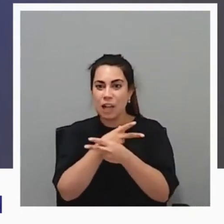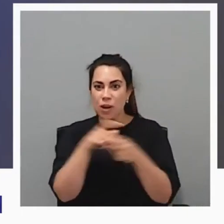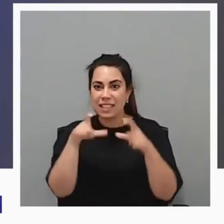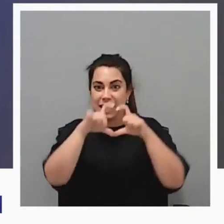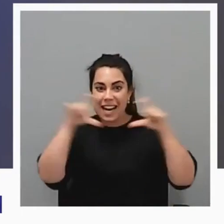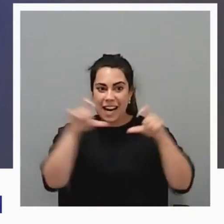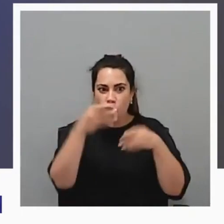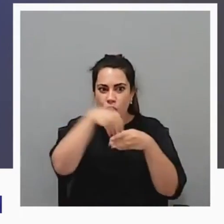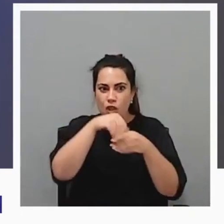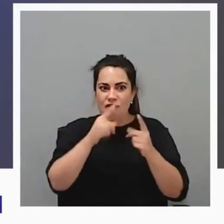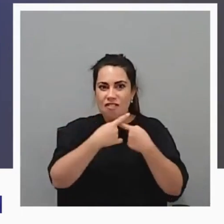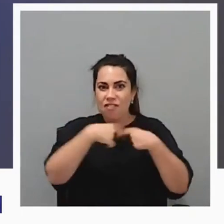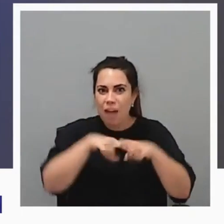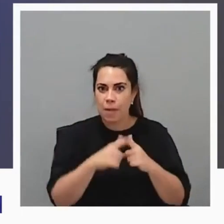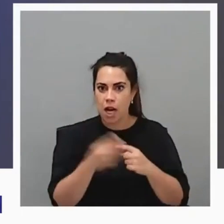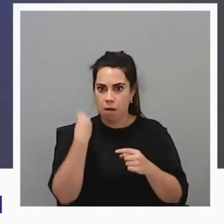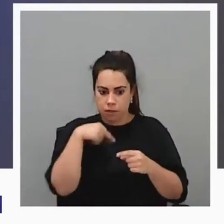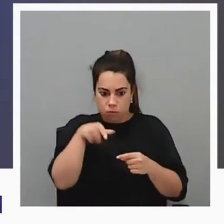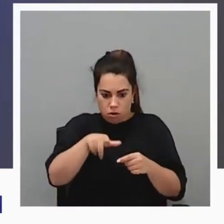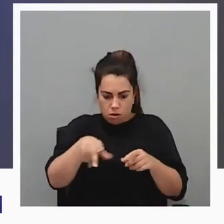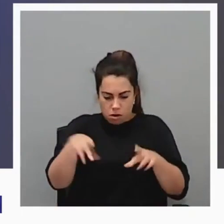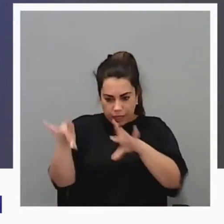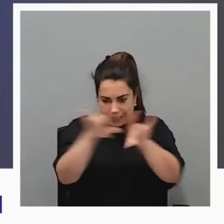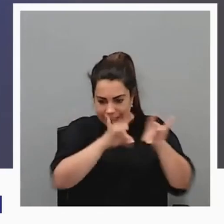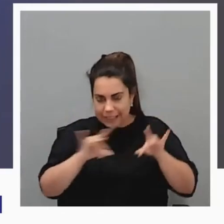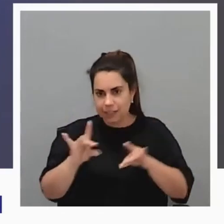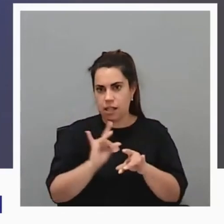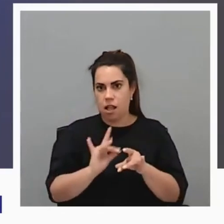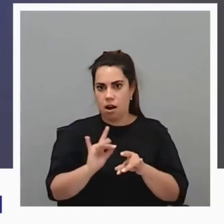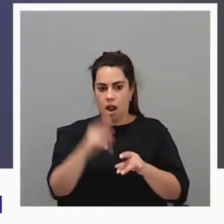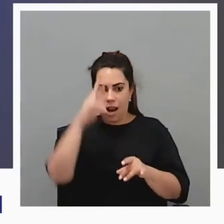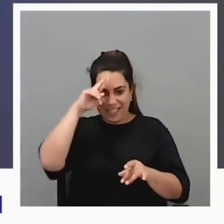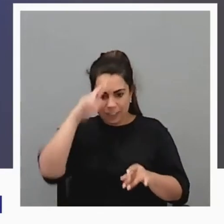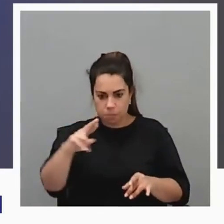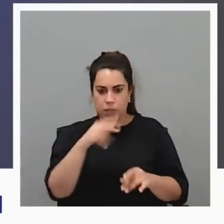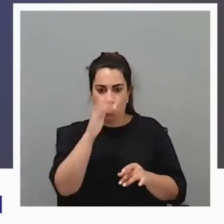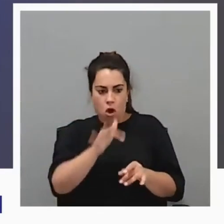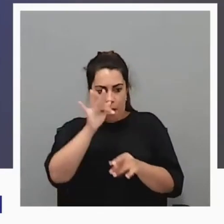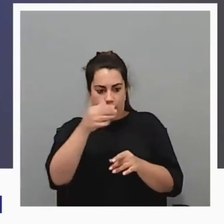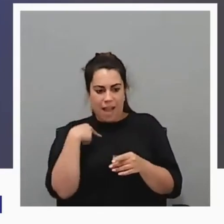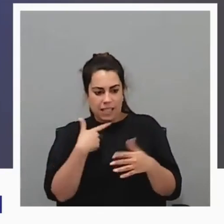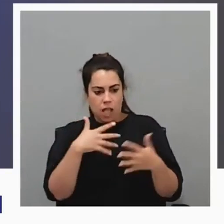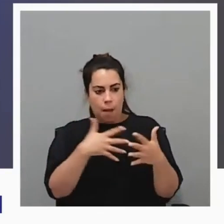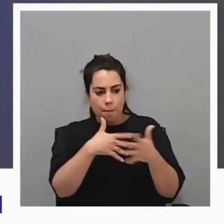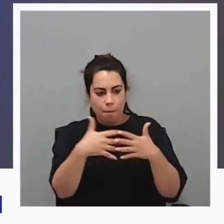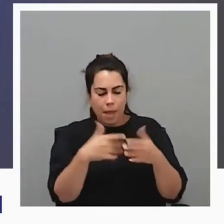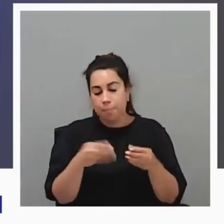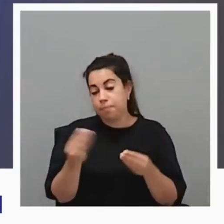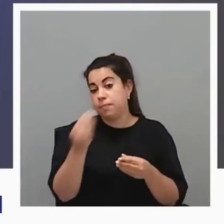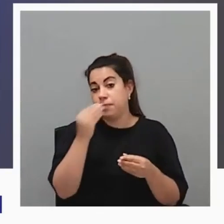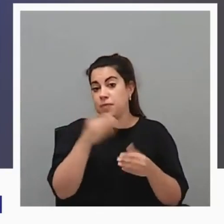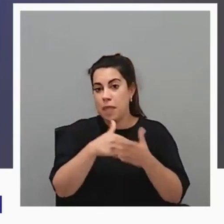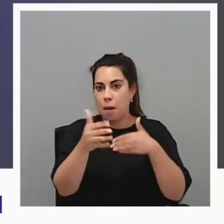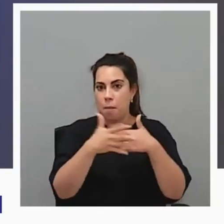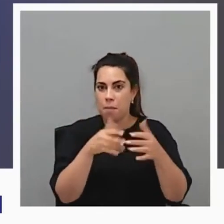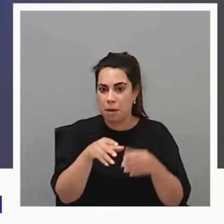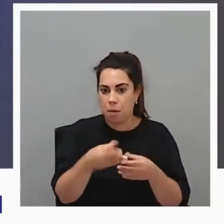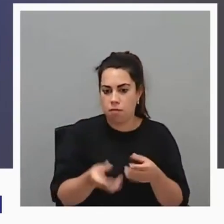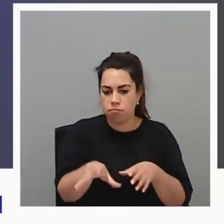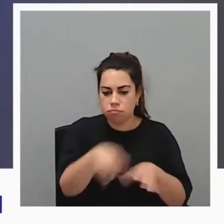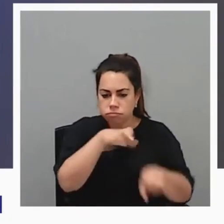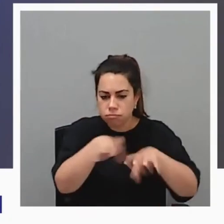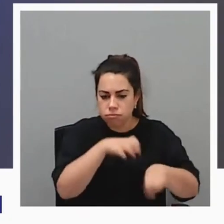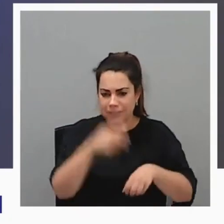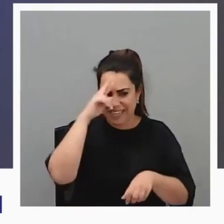los valores de la tierra, con el respeto y la devoción por la materia prima bien seleccionada, por la proximidad, por